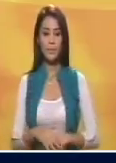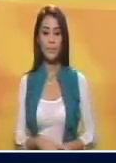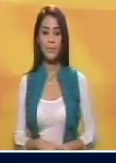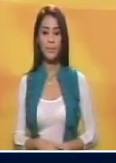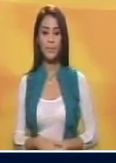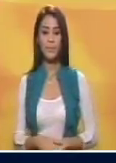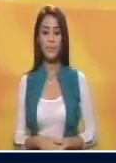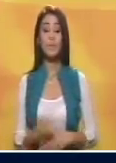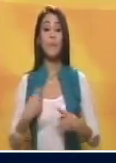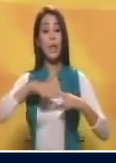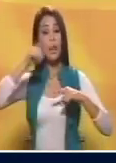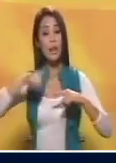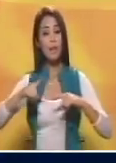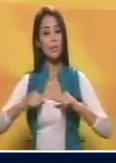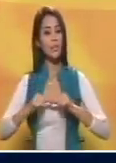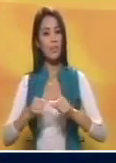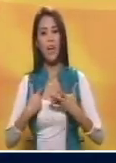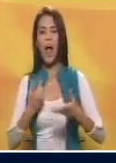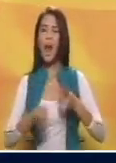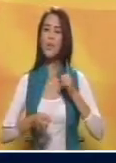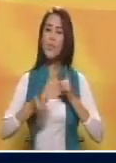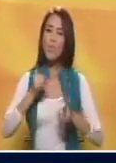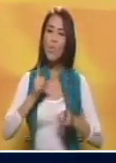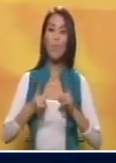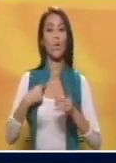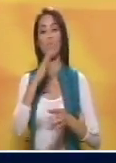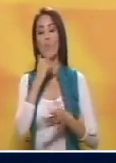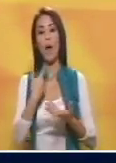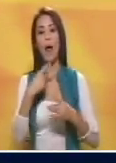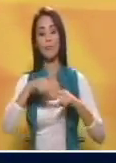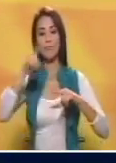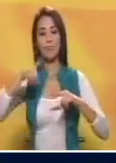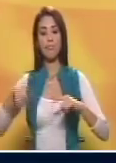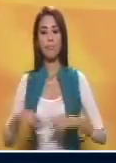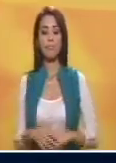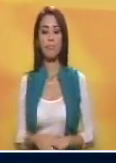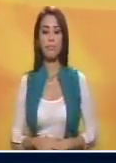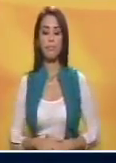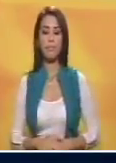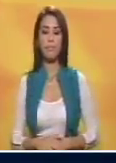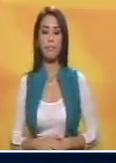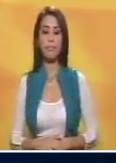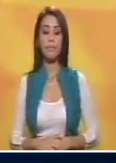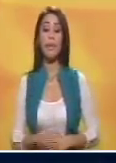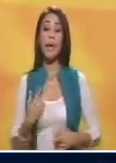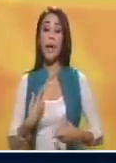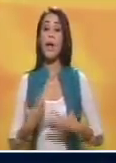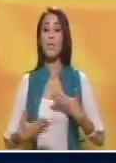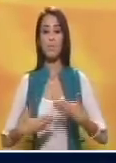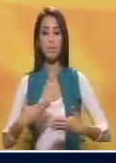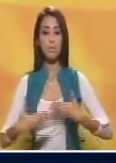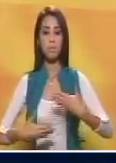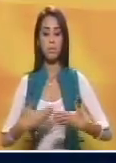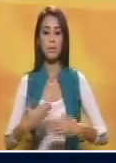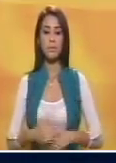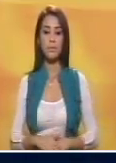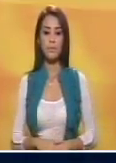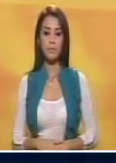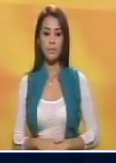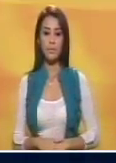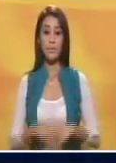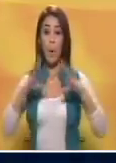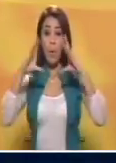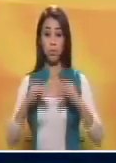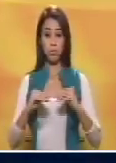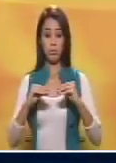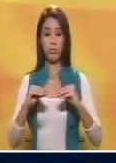Actualmente, el flujo eléctrico continúa inestable en algunas zonas donde solo funciona la energía 110 y con constantes fluctuaciones. Fue un